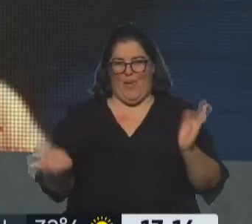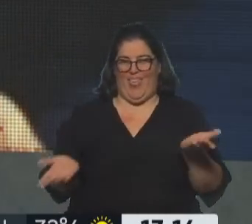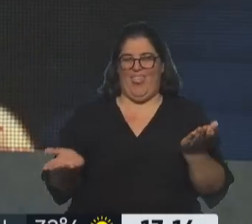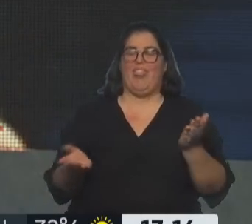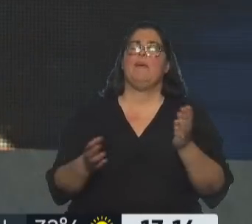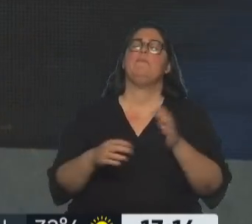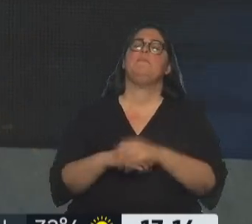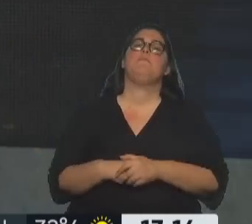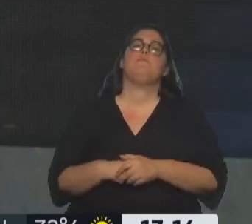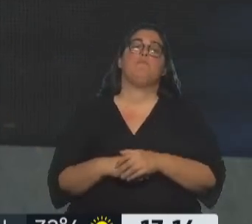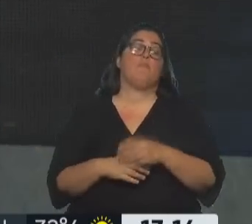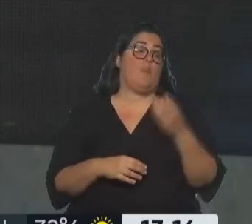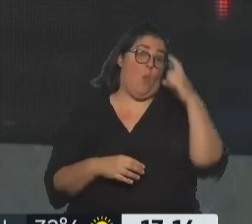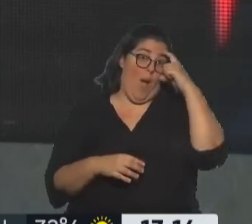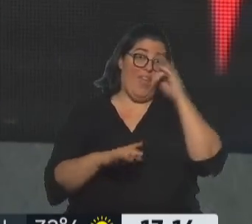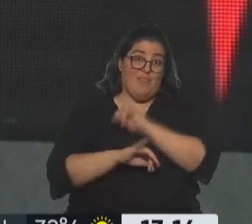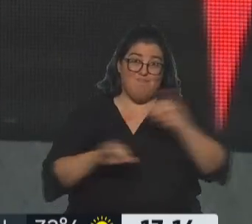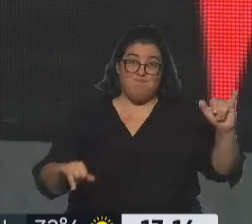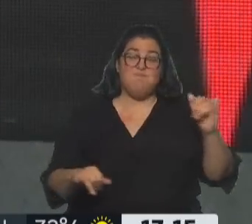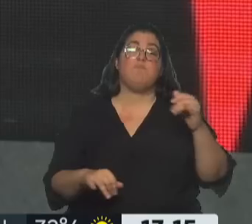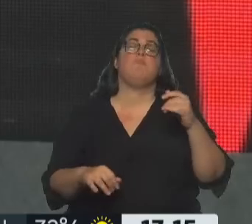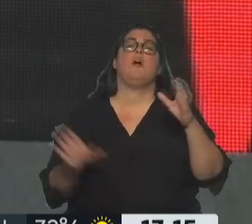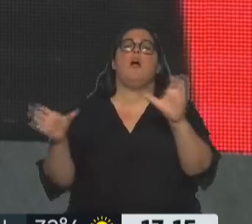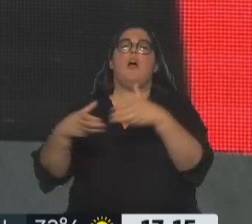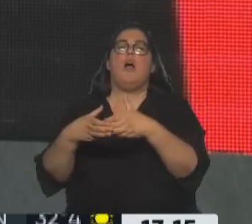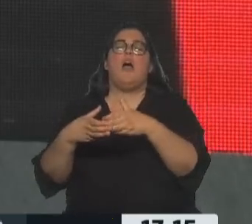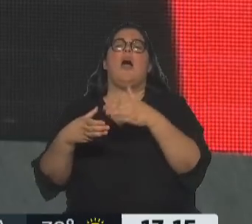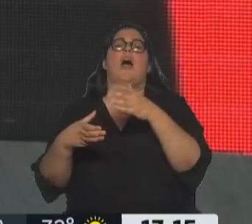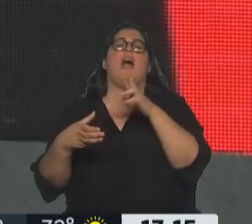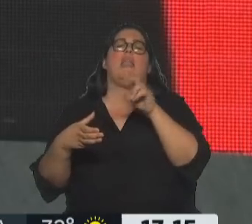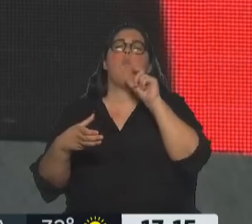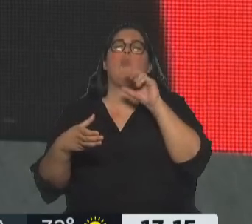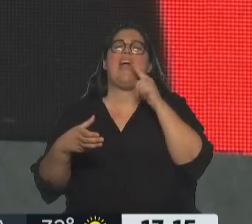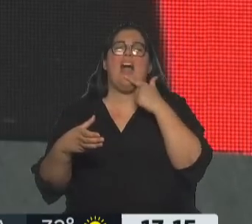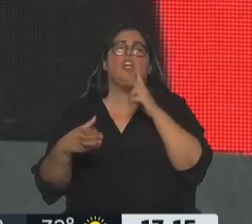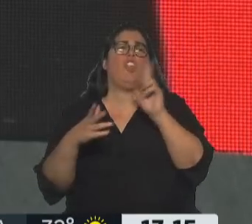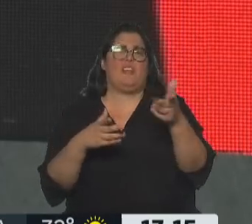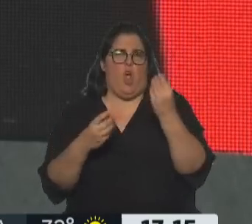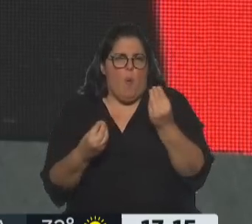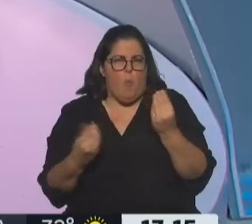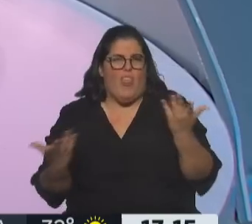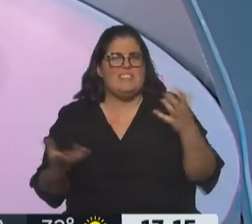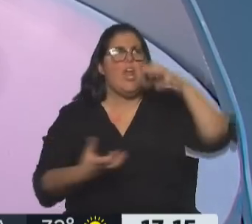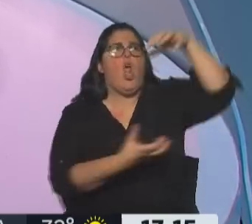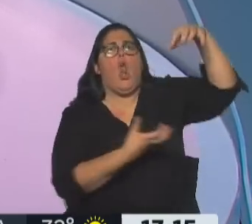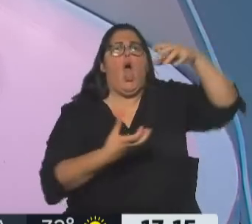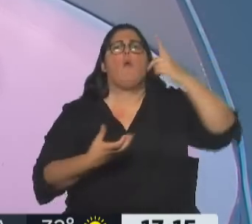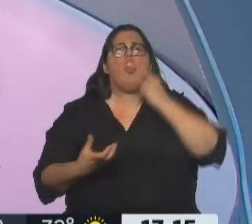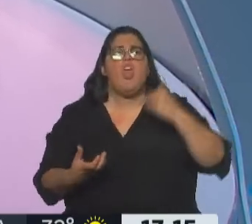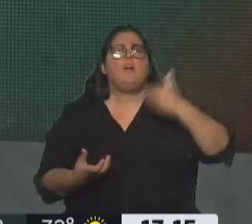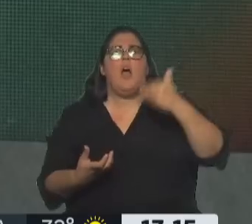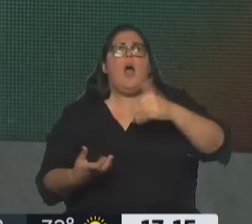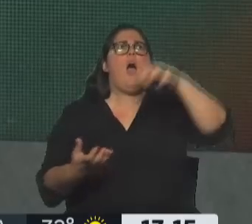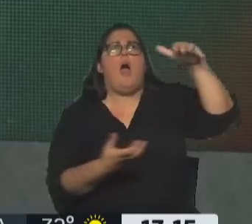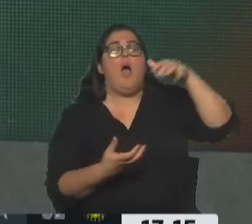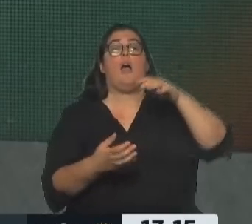semana Biden, lo que los republicanos le decían: bueno, ¿cómo puede ser que haya estado tantos días volando el globo? Bueno, después se conoció que durante el gobierno